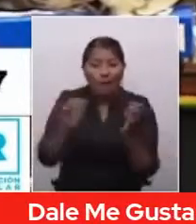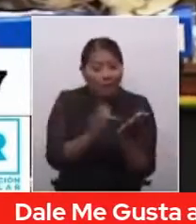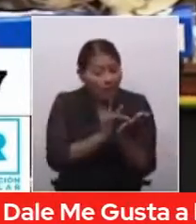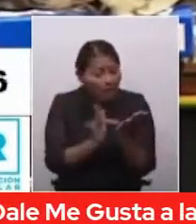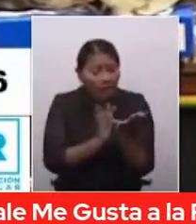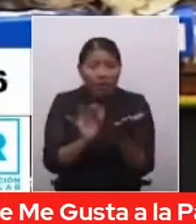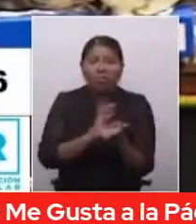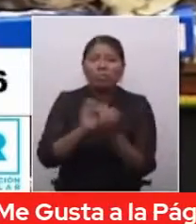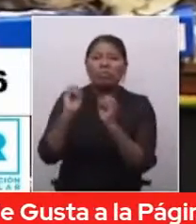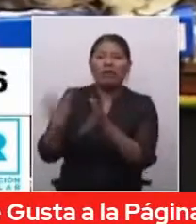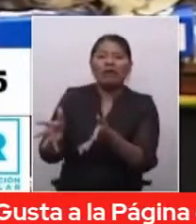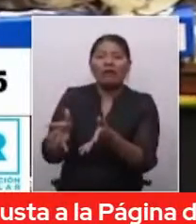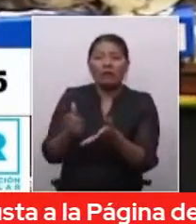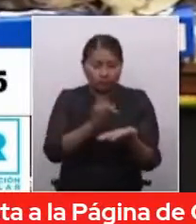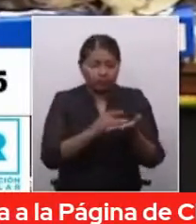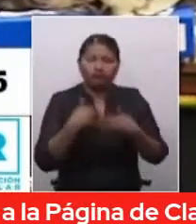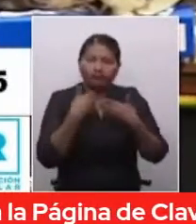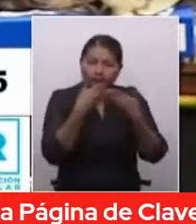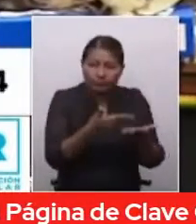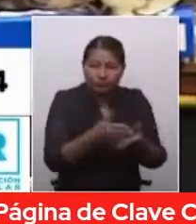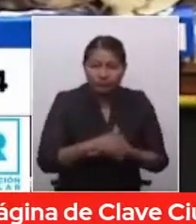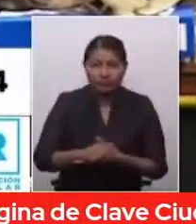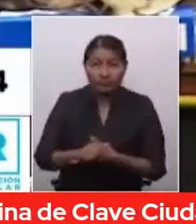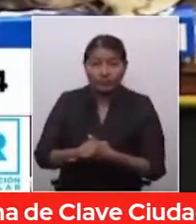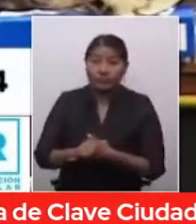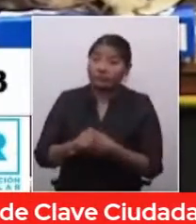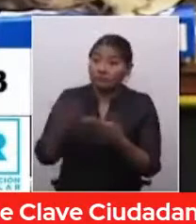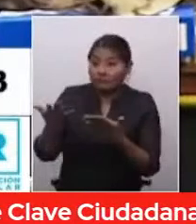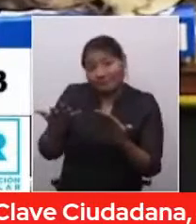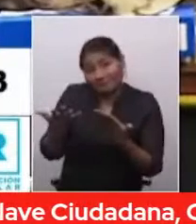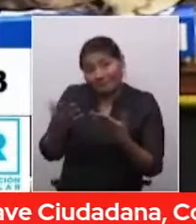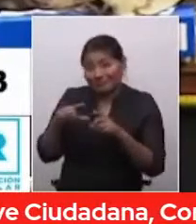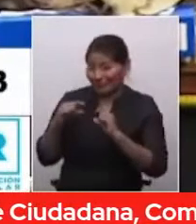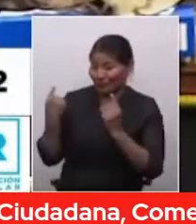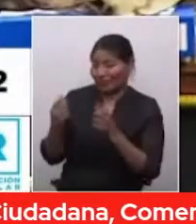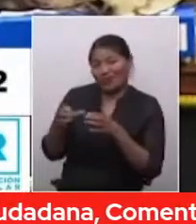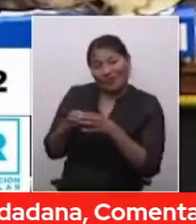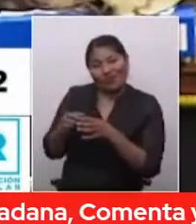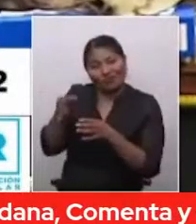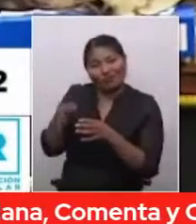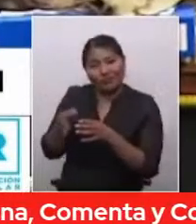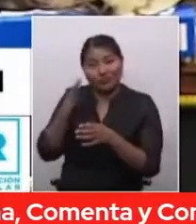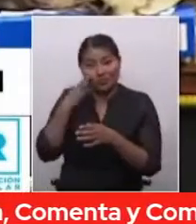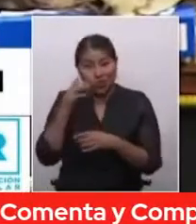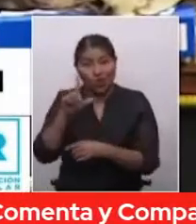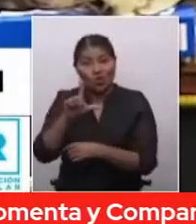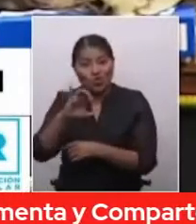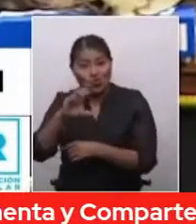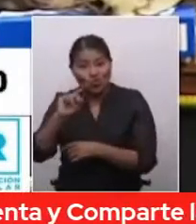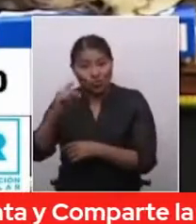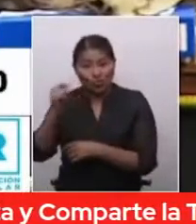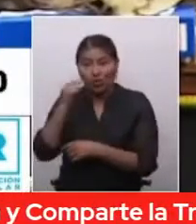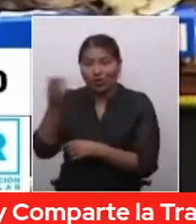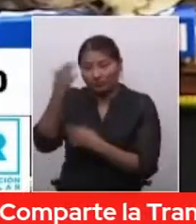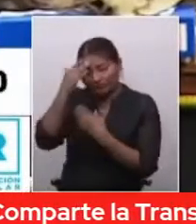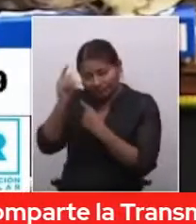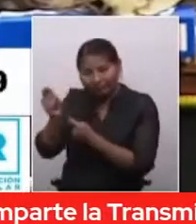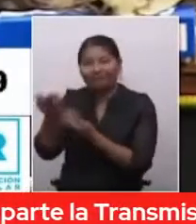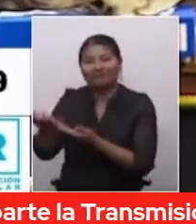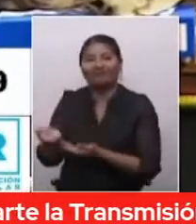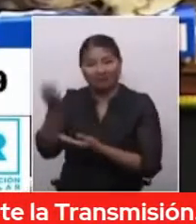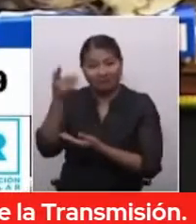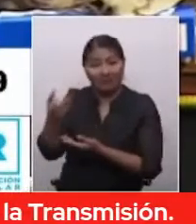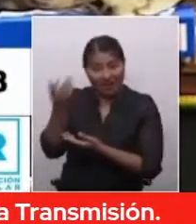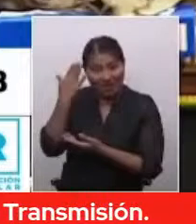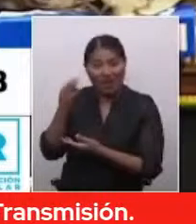nada. Vamos a hacerlo. Y salud, bueno, tenemos el mejor equipo. Lucho Castañeda Alocio, al cual le rindo mi homenaje, y